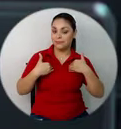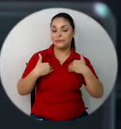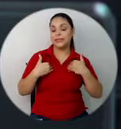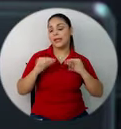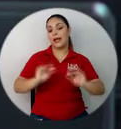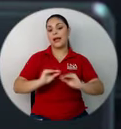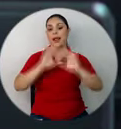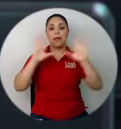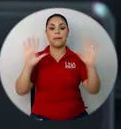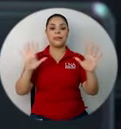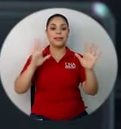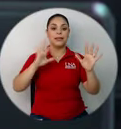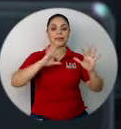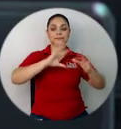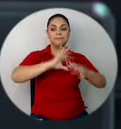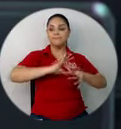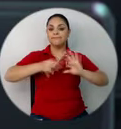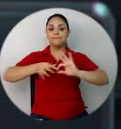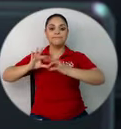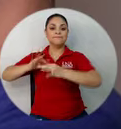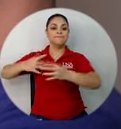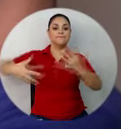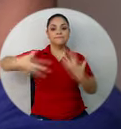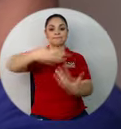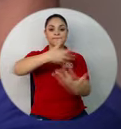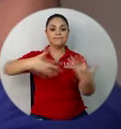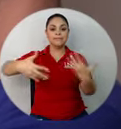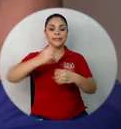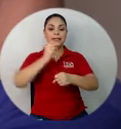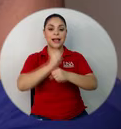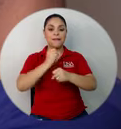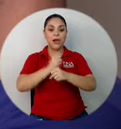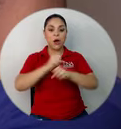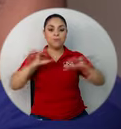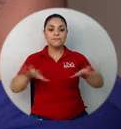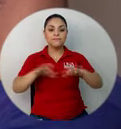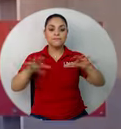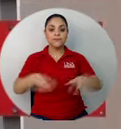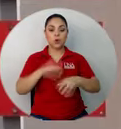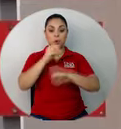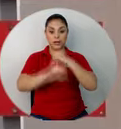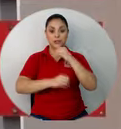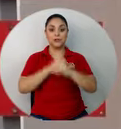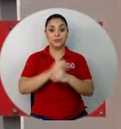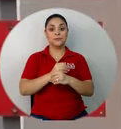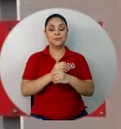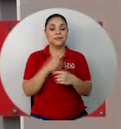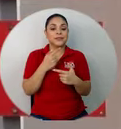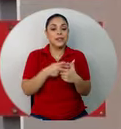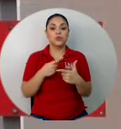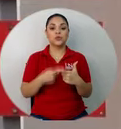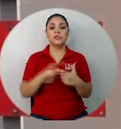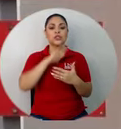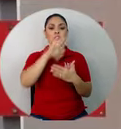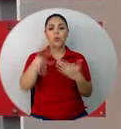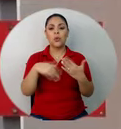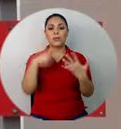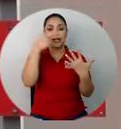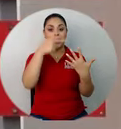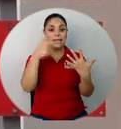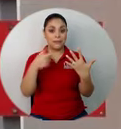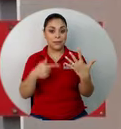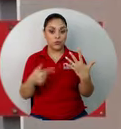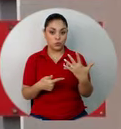claramente, vamos a ver, interactúan en el quehacer de la organización en ese sentido. Entonces, todos